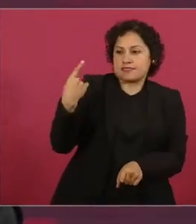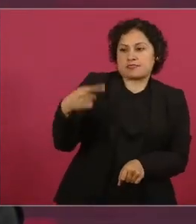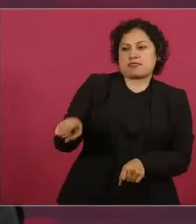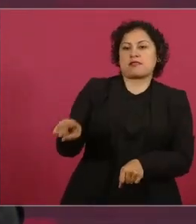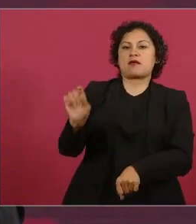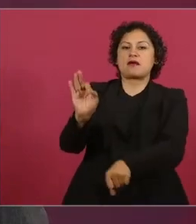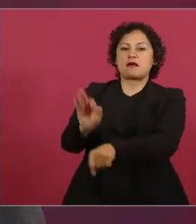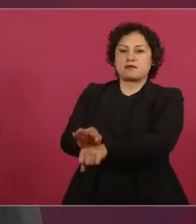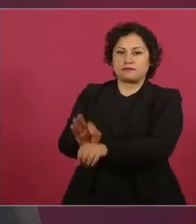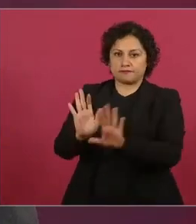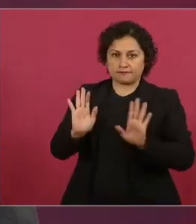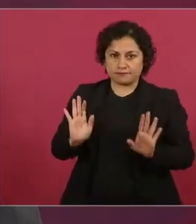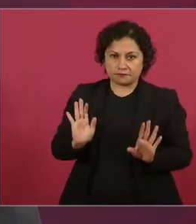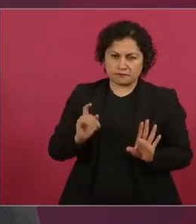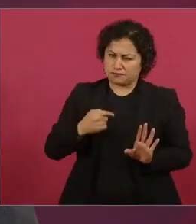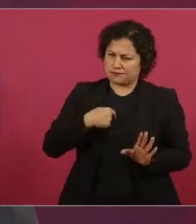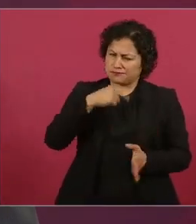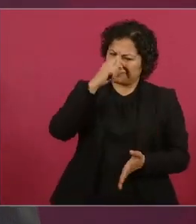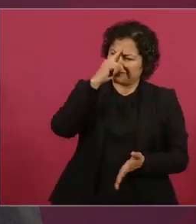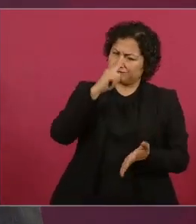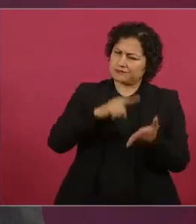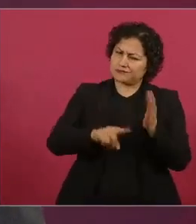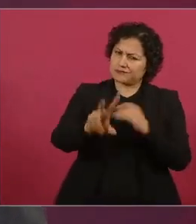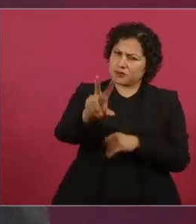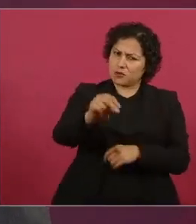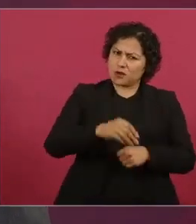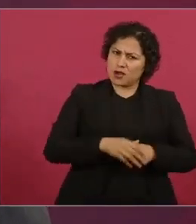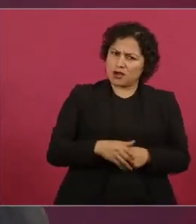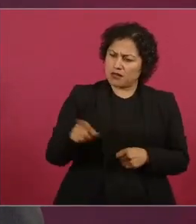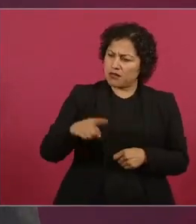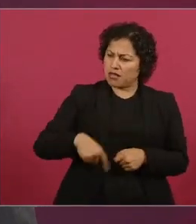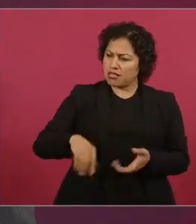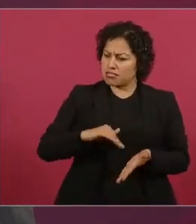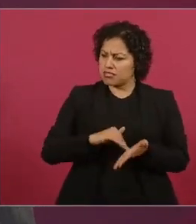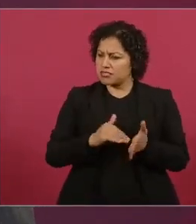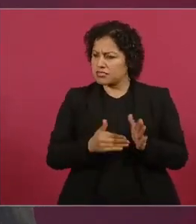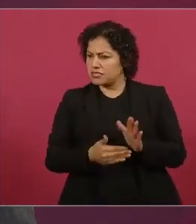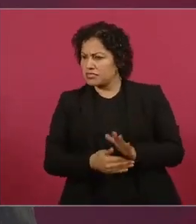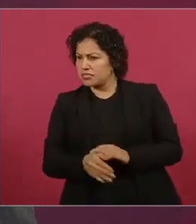promuevan amparos. No, fue lo otro